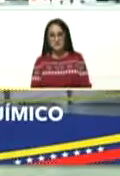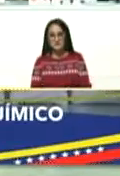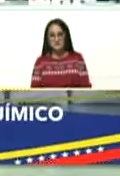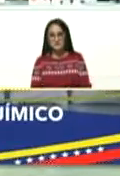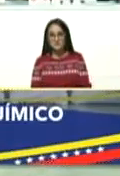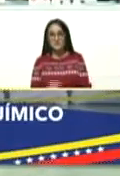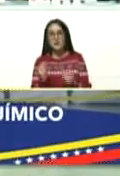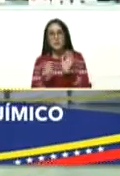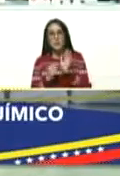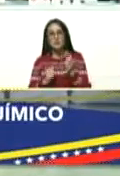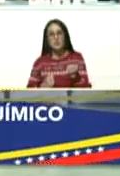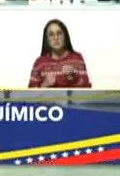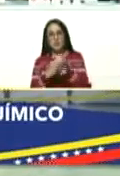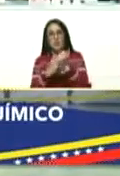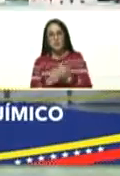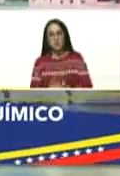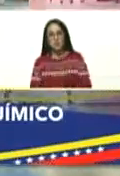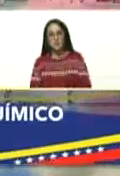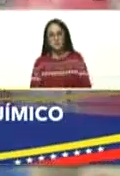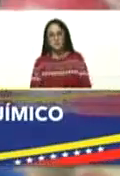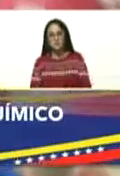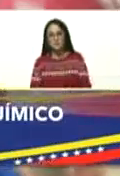Punto a favor, Teixeira.